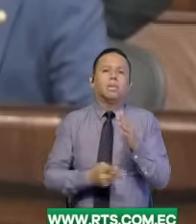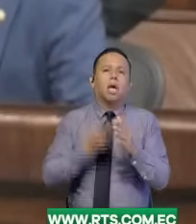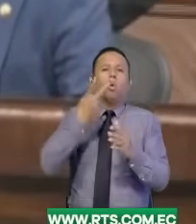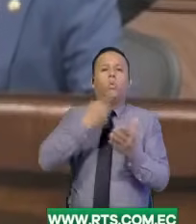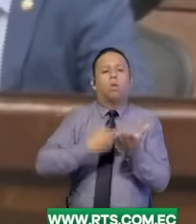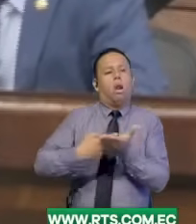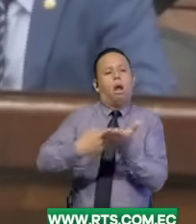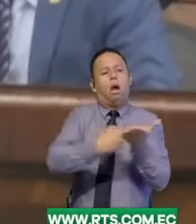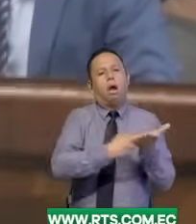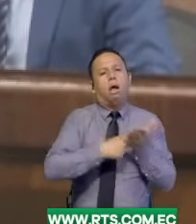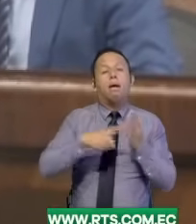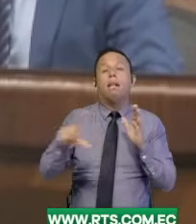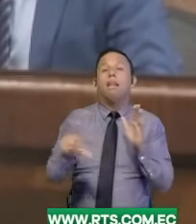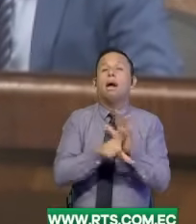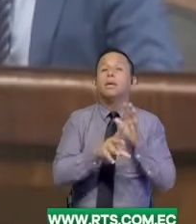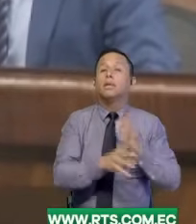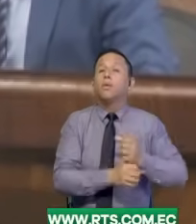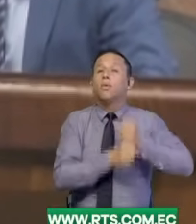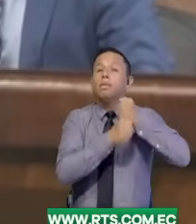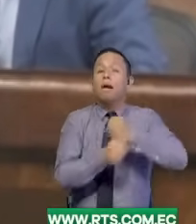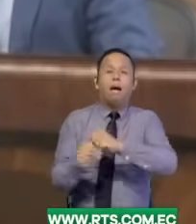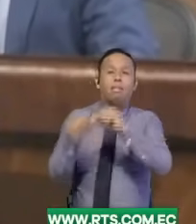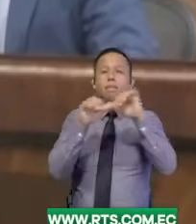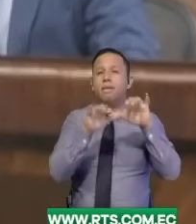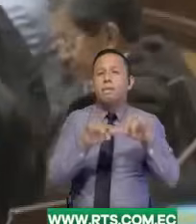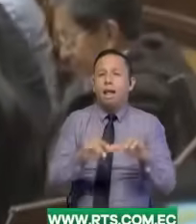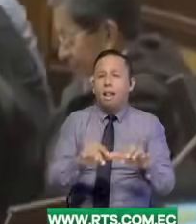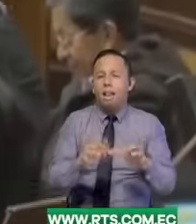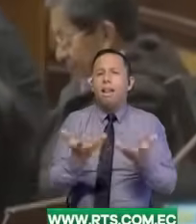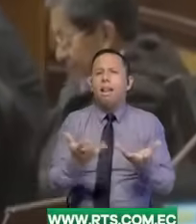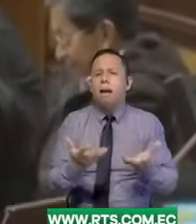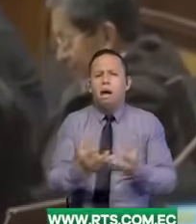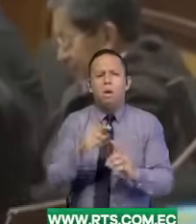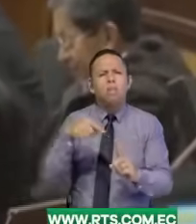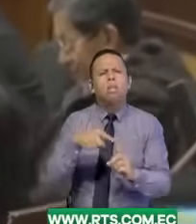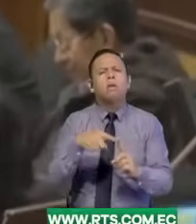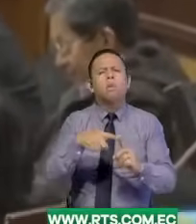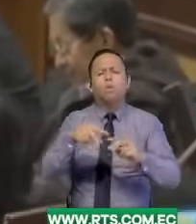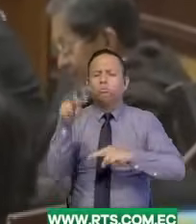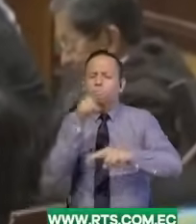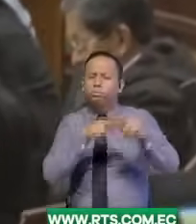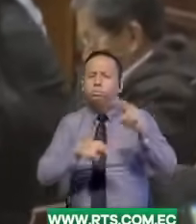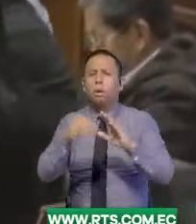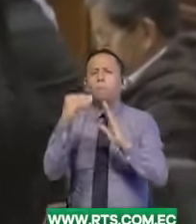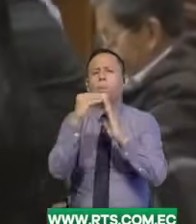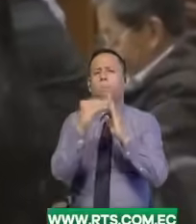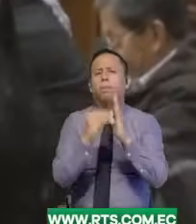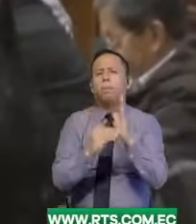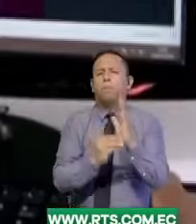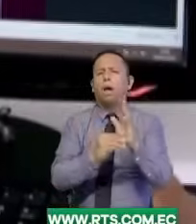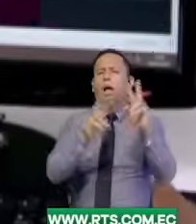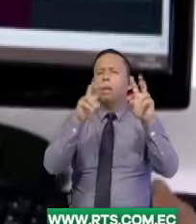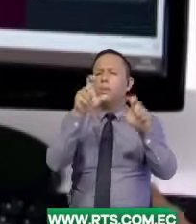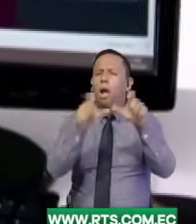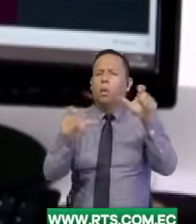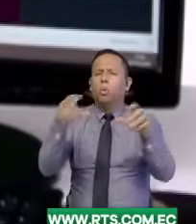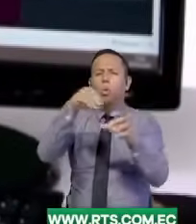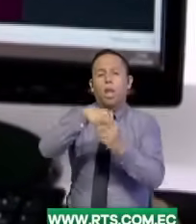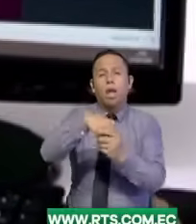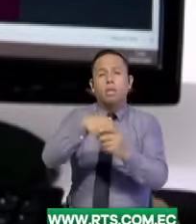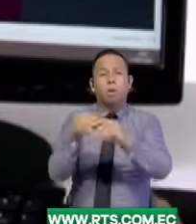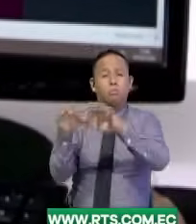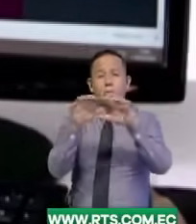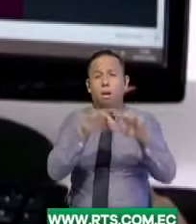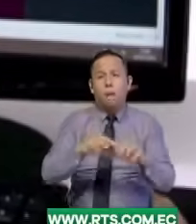la Ley de Seguridad Digital, misma que busca regular y sancionar las actividades desarrolladas en entornos virtuales. Para